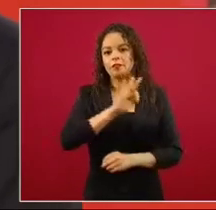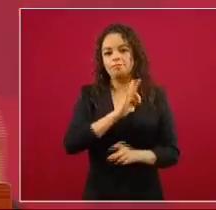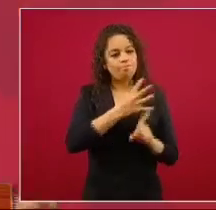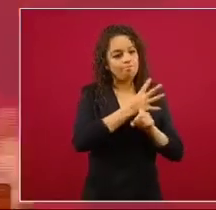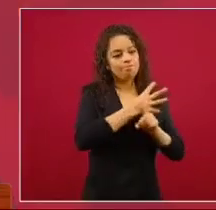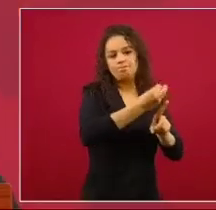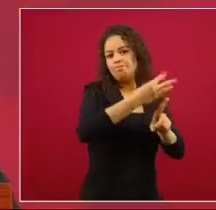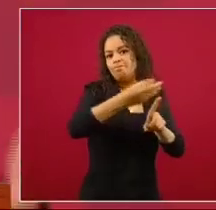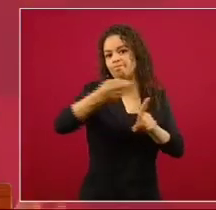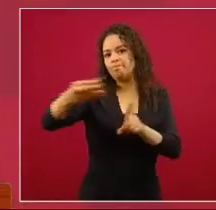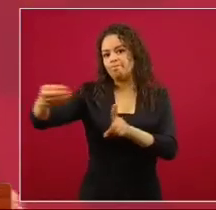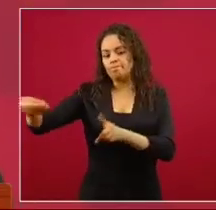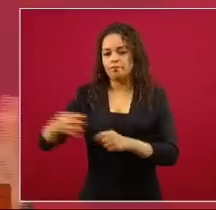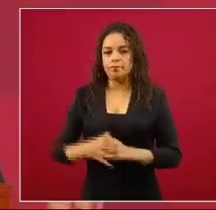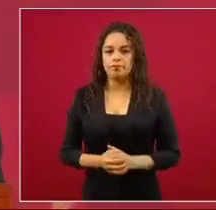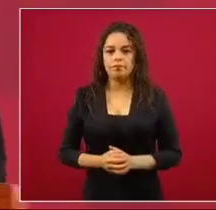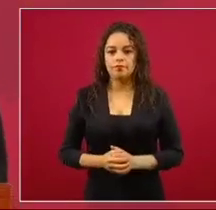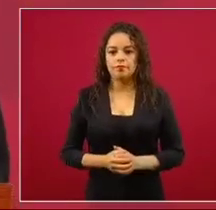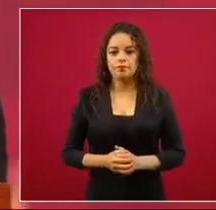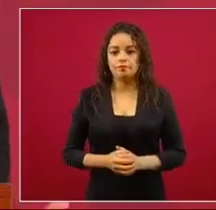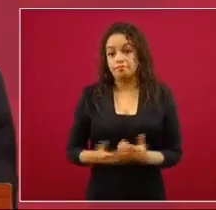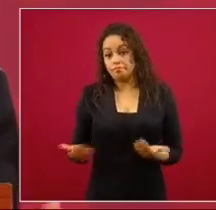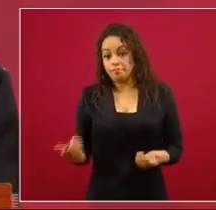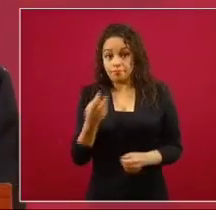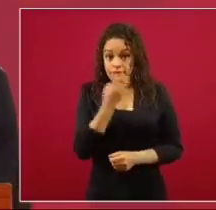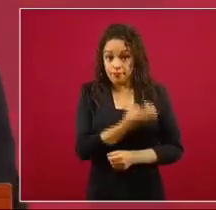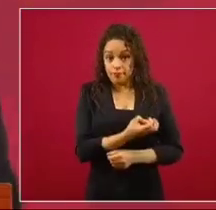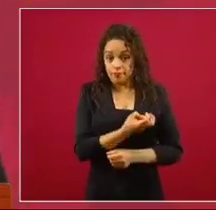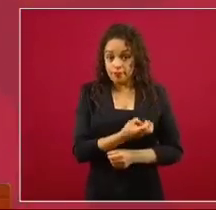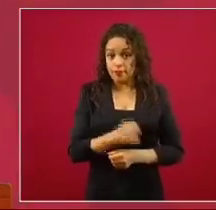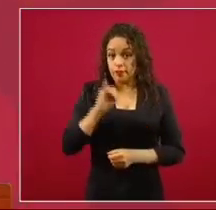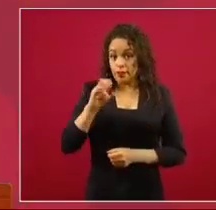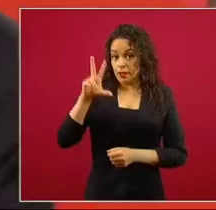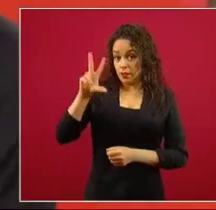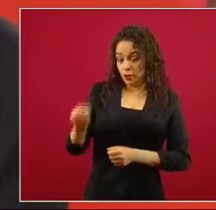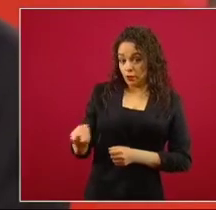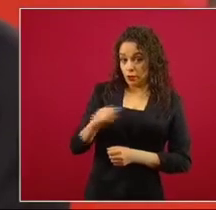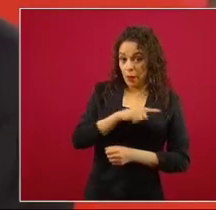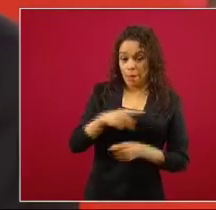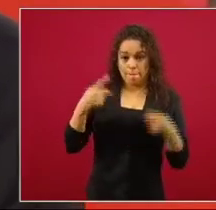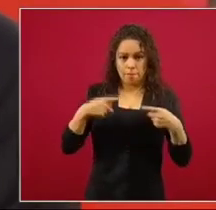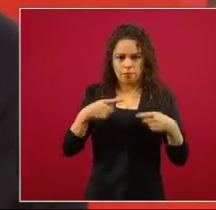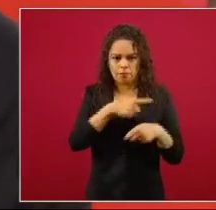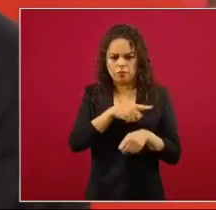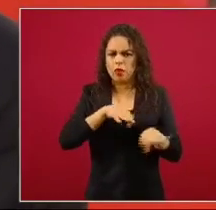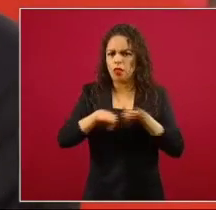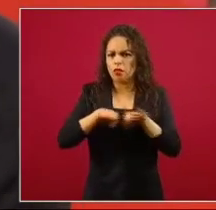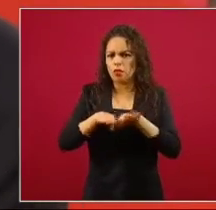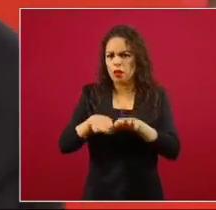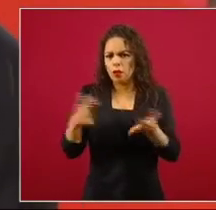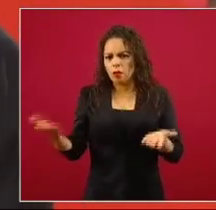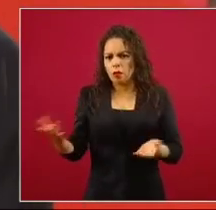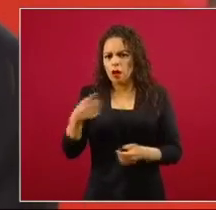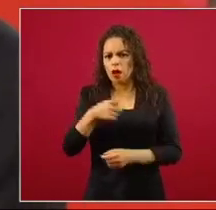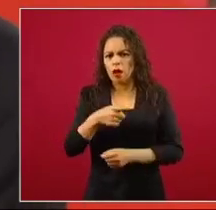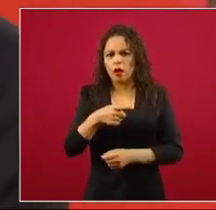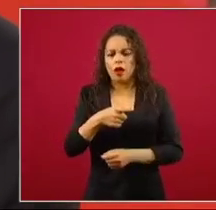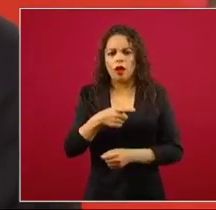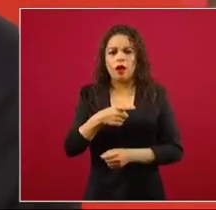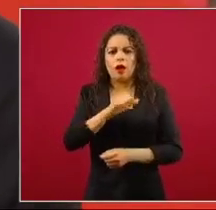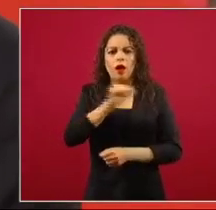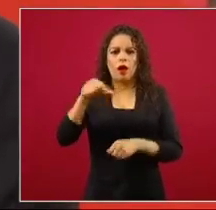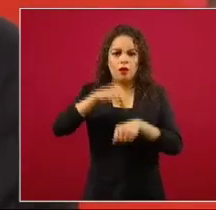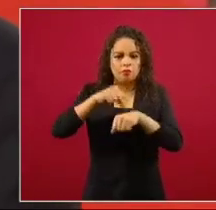los contagios. Este fenómeno ocurre independientemente de que la persona sea un trabajador de la salud, sea un